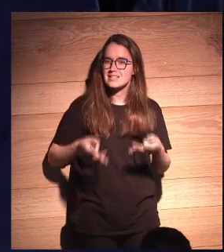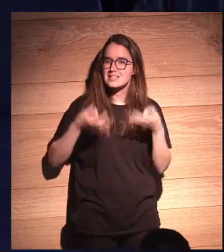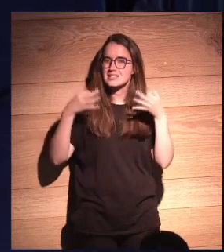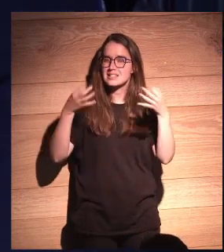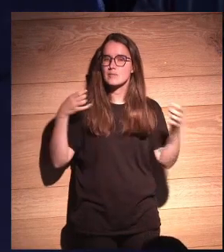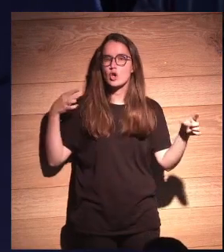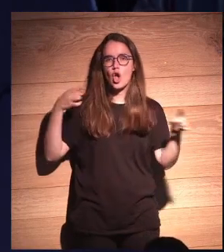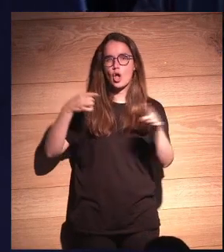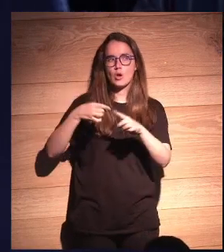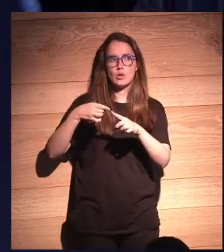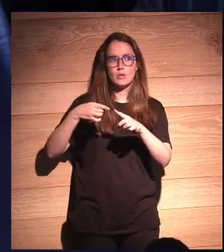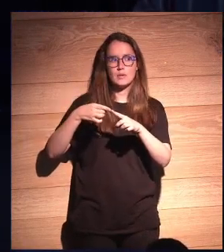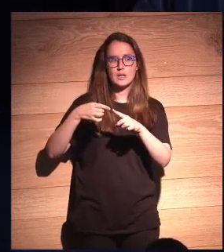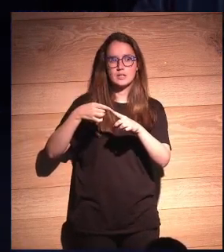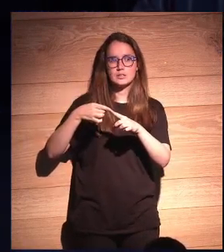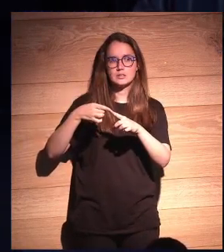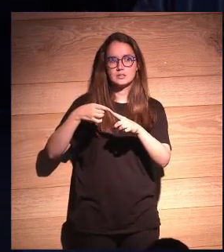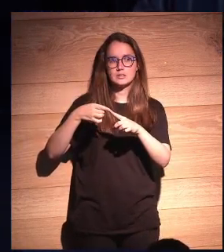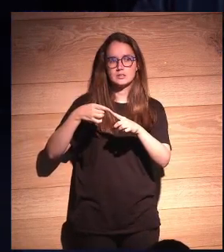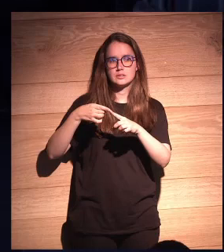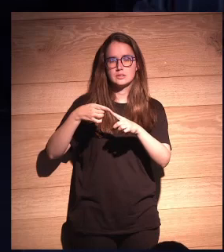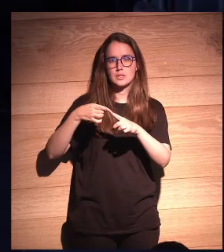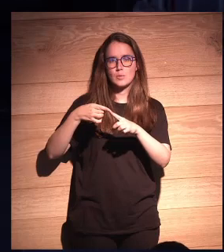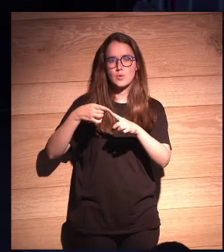siempre con la intención final